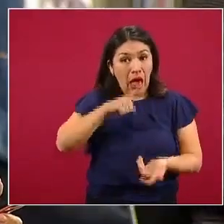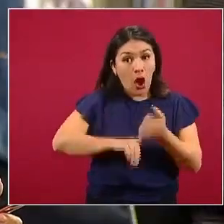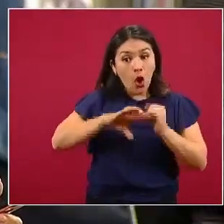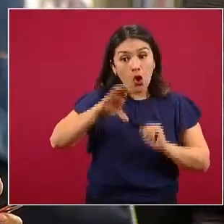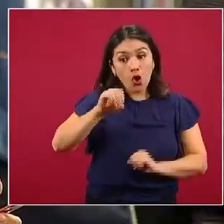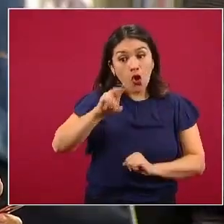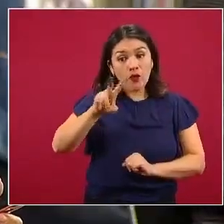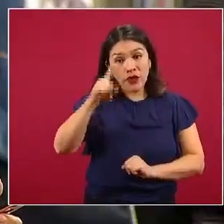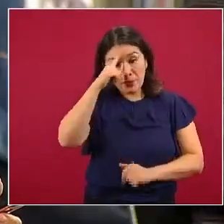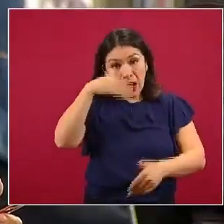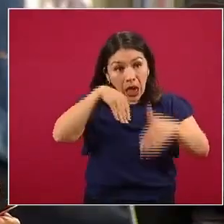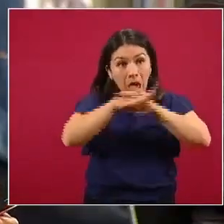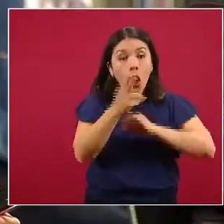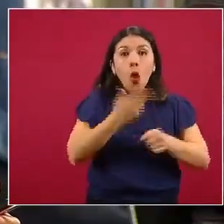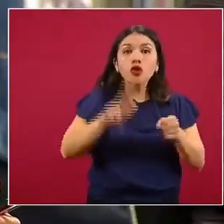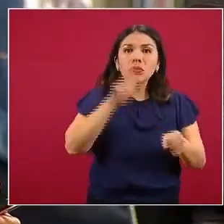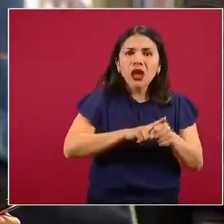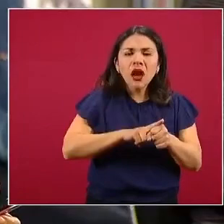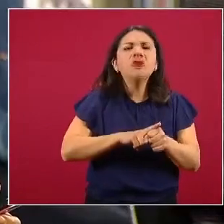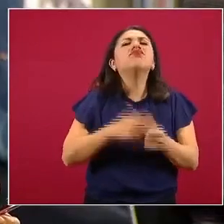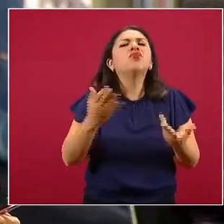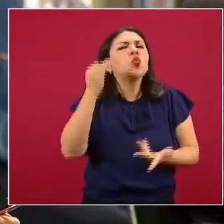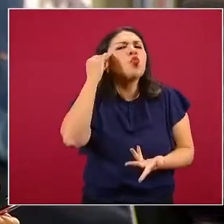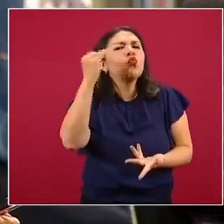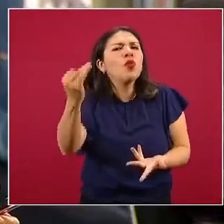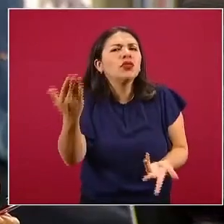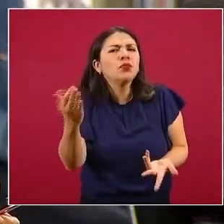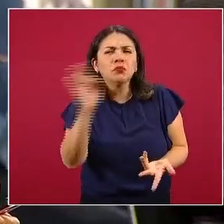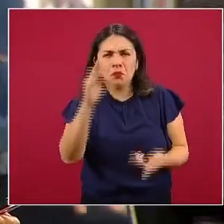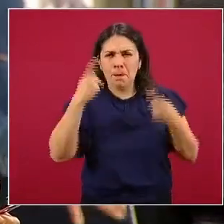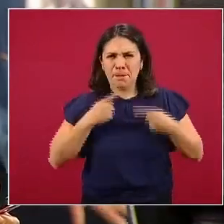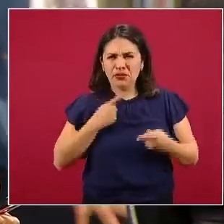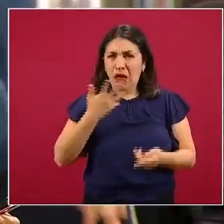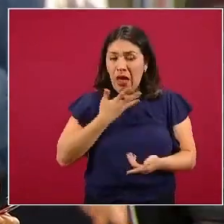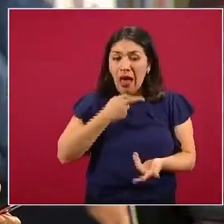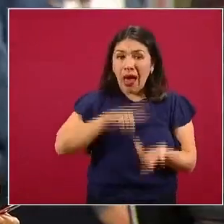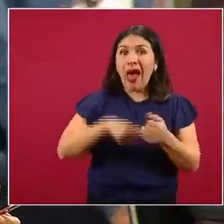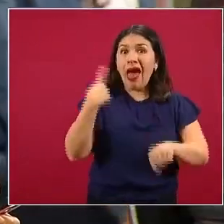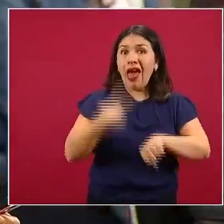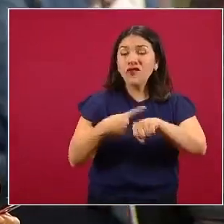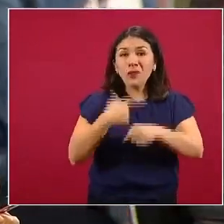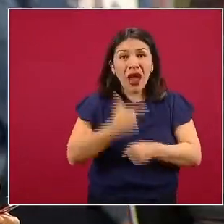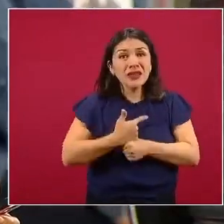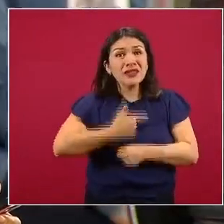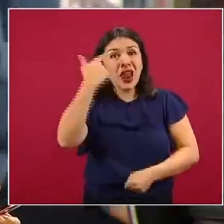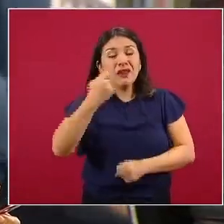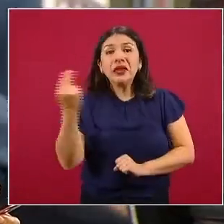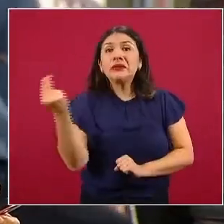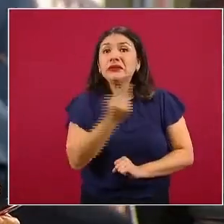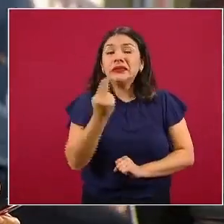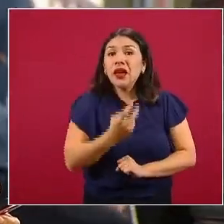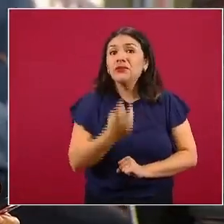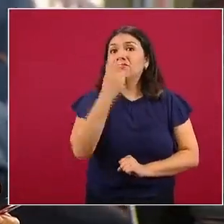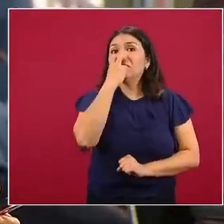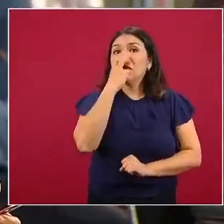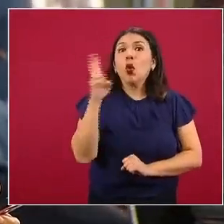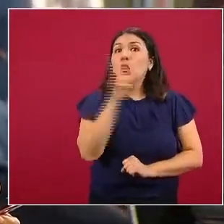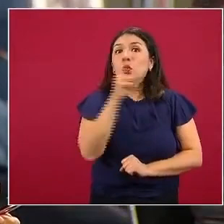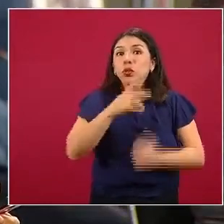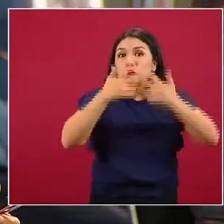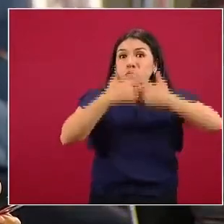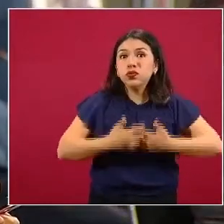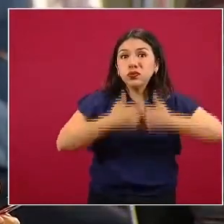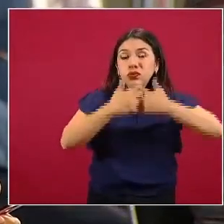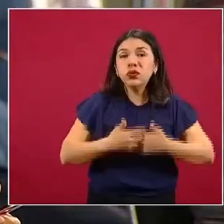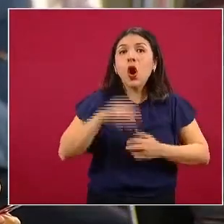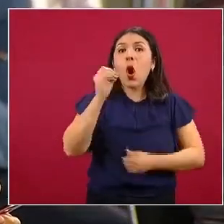en llegar a los hospitales? Y me refiero al paciente con enfermedad grave y que incluso requiere un ventilador o